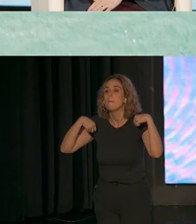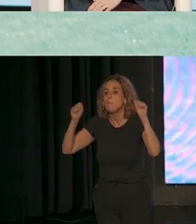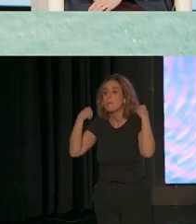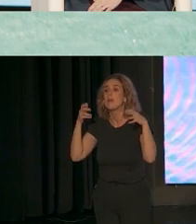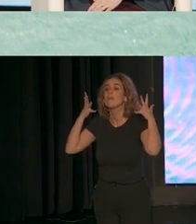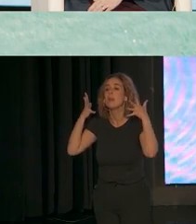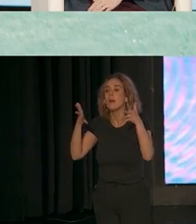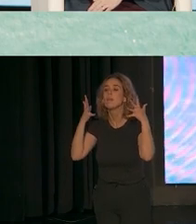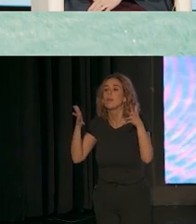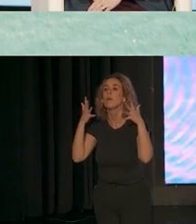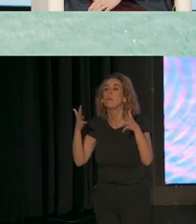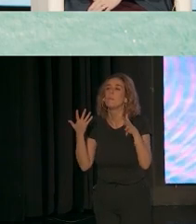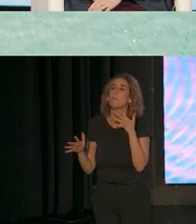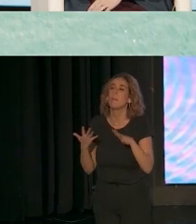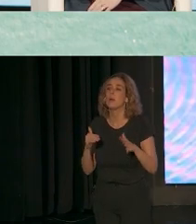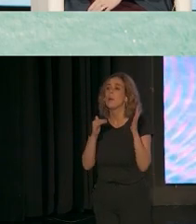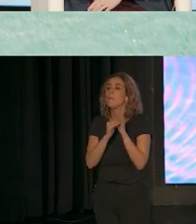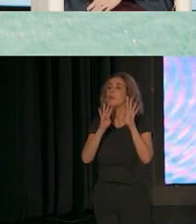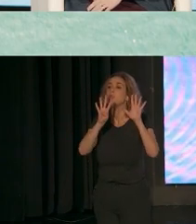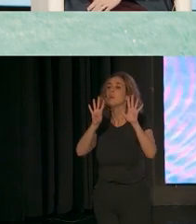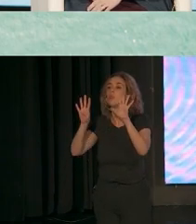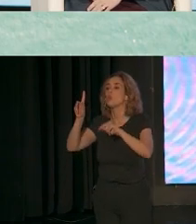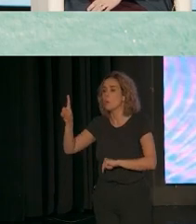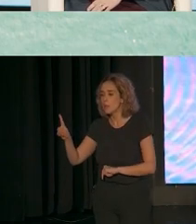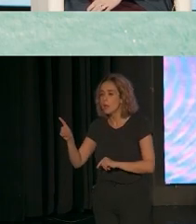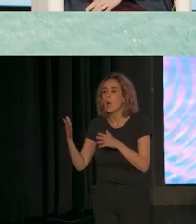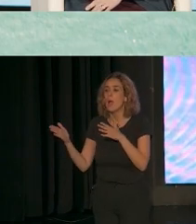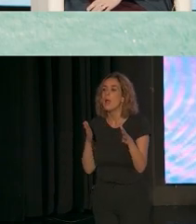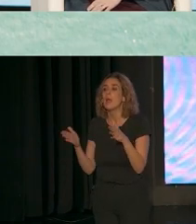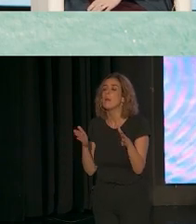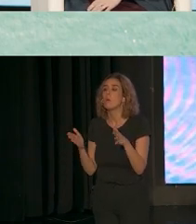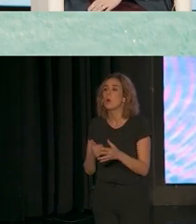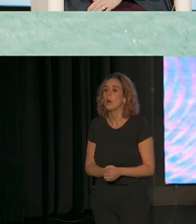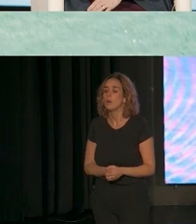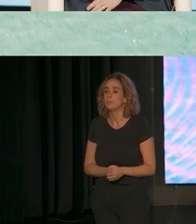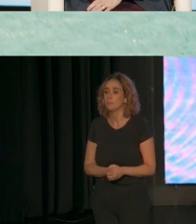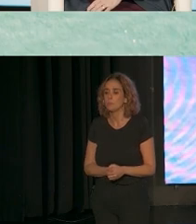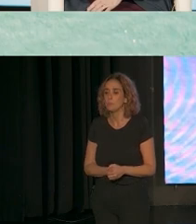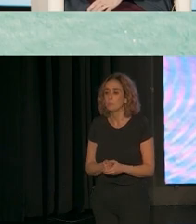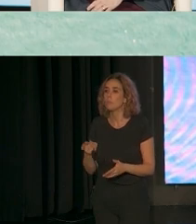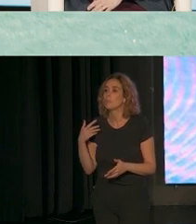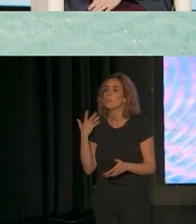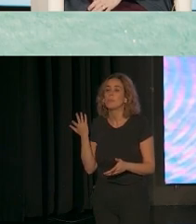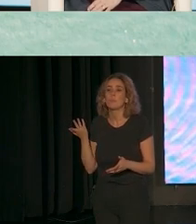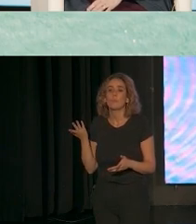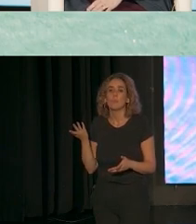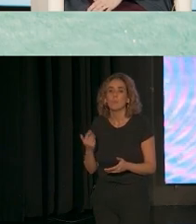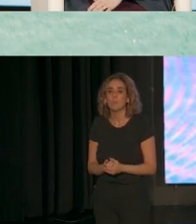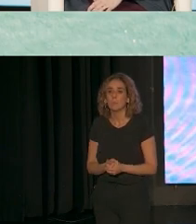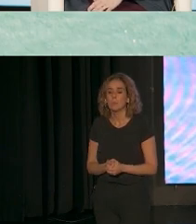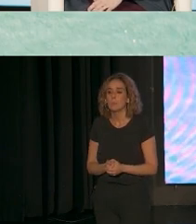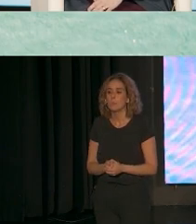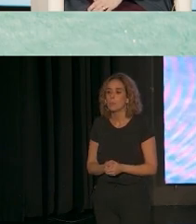recomendadas aparecieron en más o menos en 1991. Por aquella época, el campo